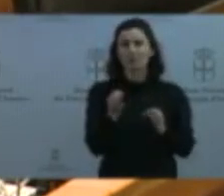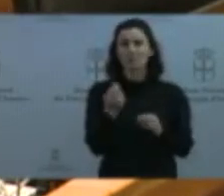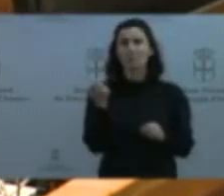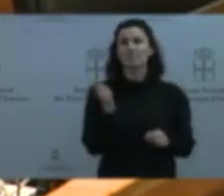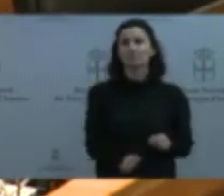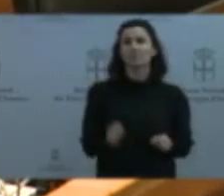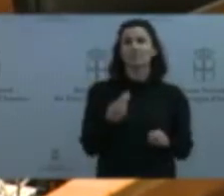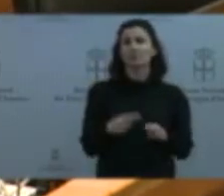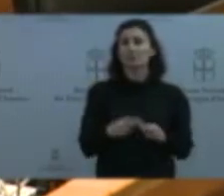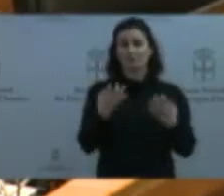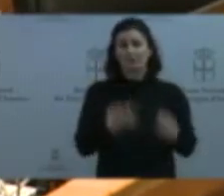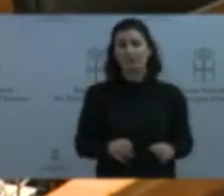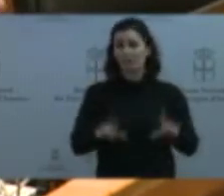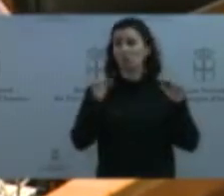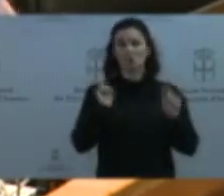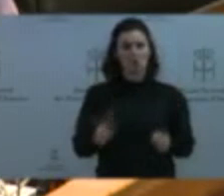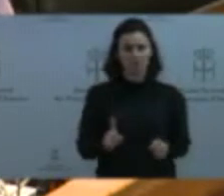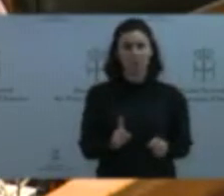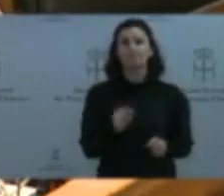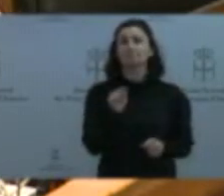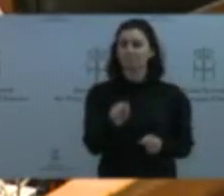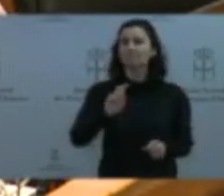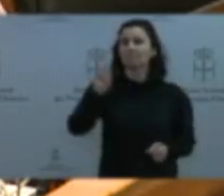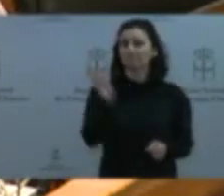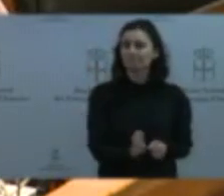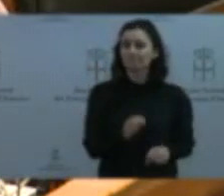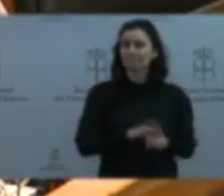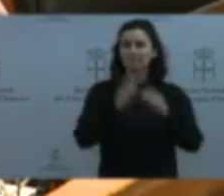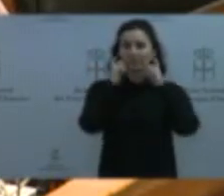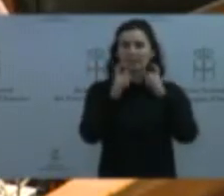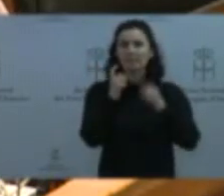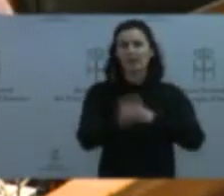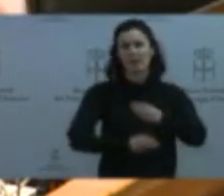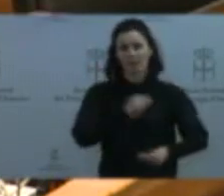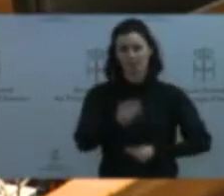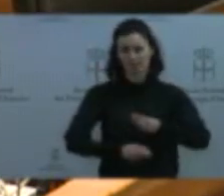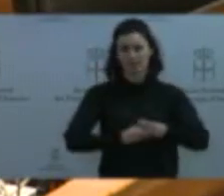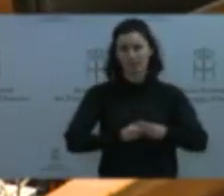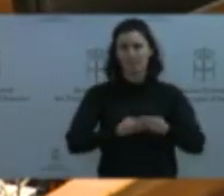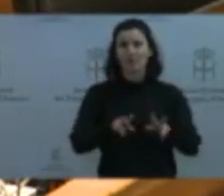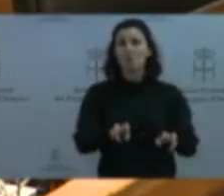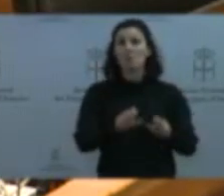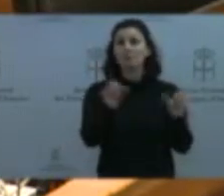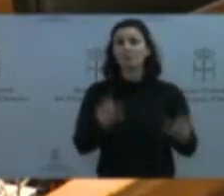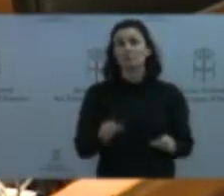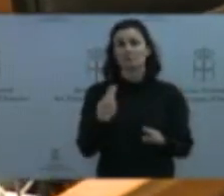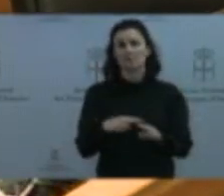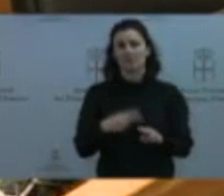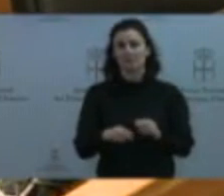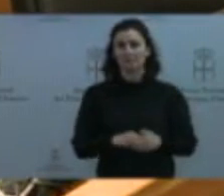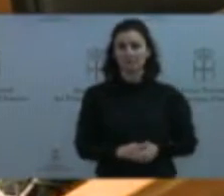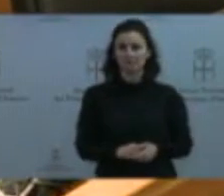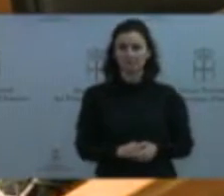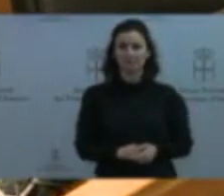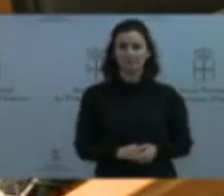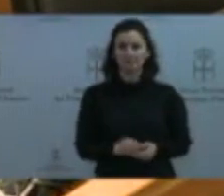vinimos aquí, para intentar imprimir nuevas formas de hacer política. Yo entré aquí hace 4 años con la camiseta de las asambleas